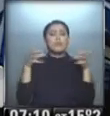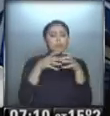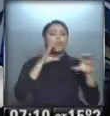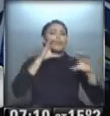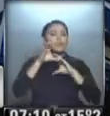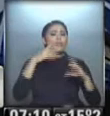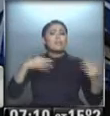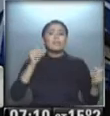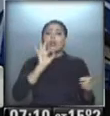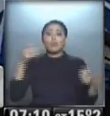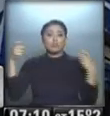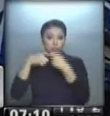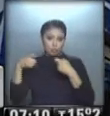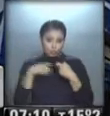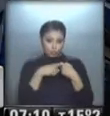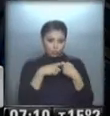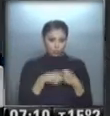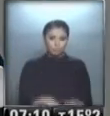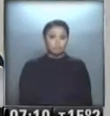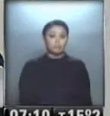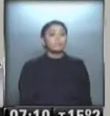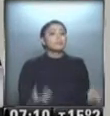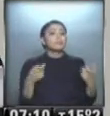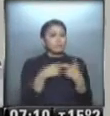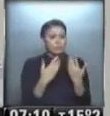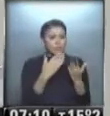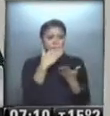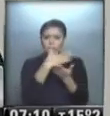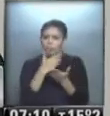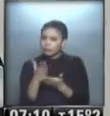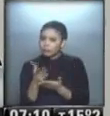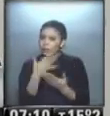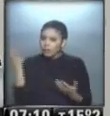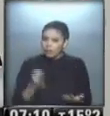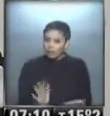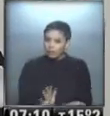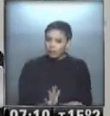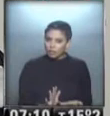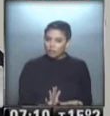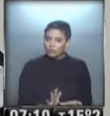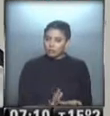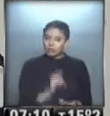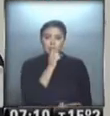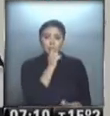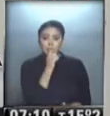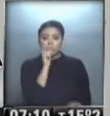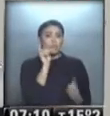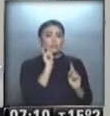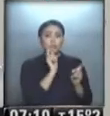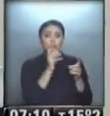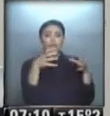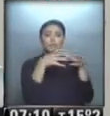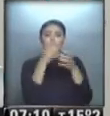comunicación y con los socios empresarios? Bueno, socios se pueden dividir, pero se tienen que dividir en serio. Tienen que pertenecer a